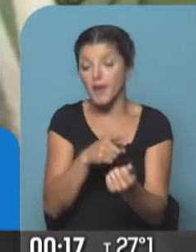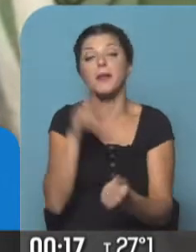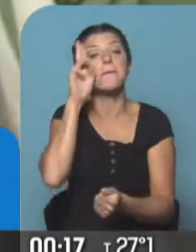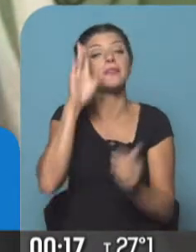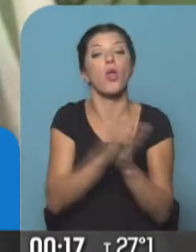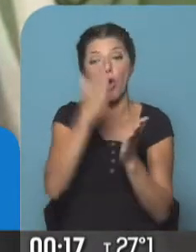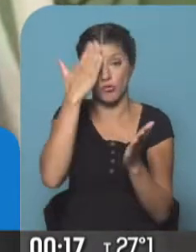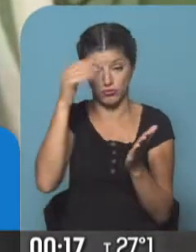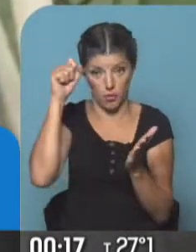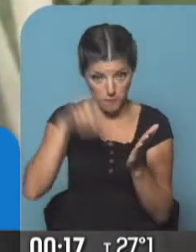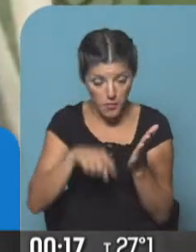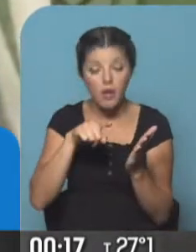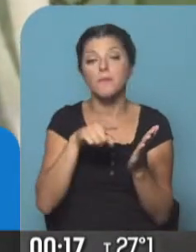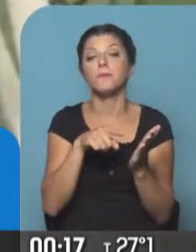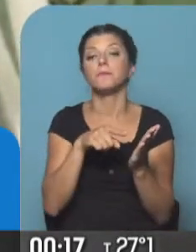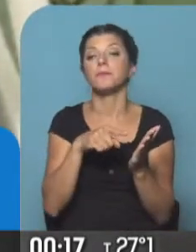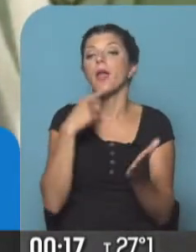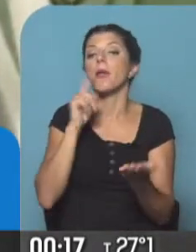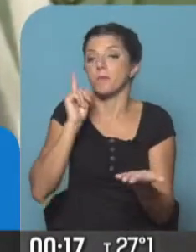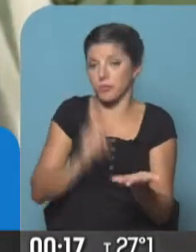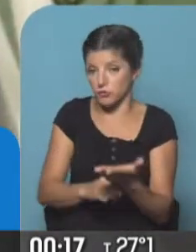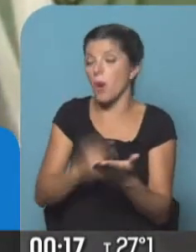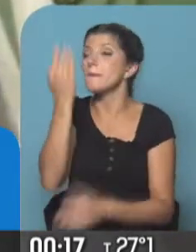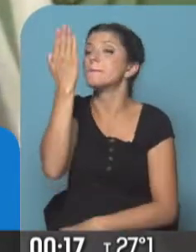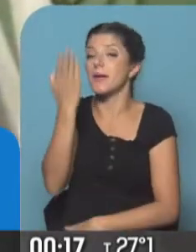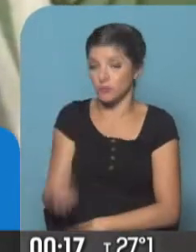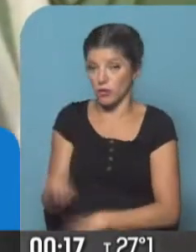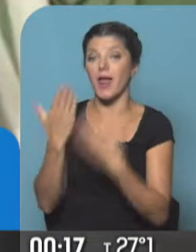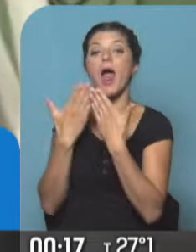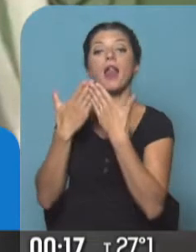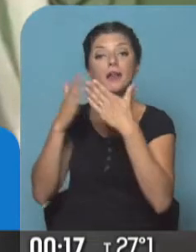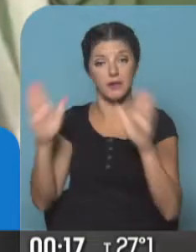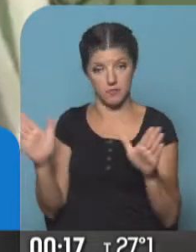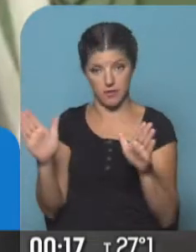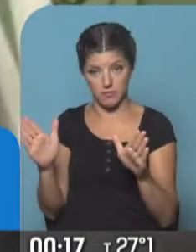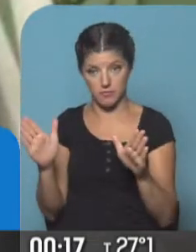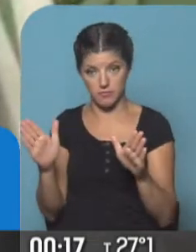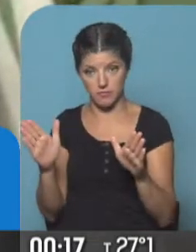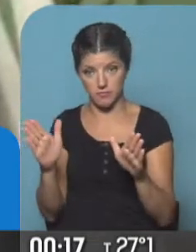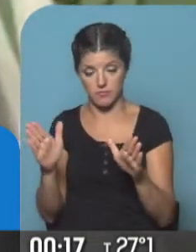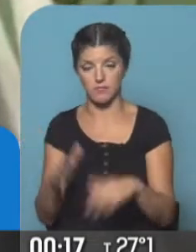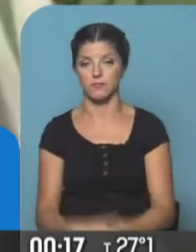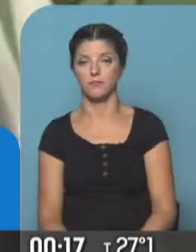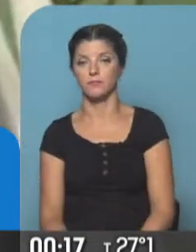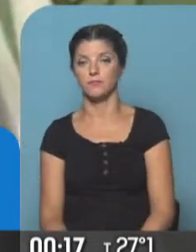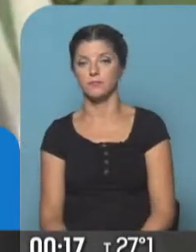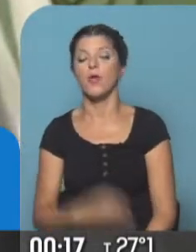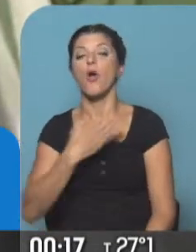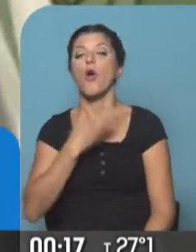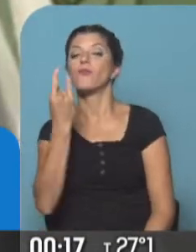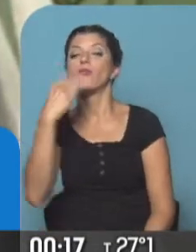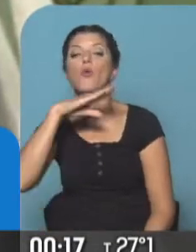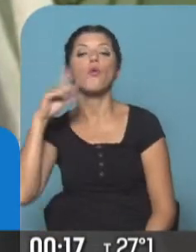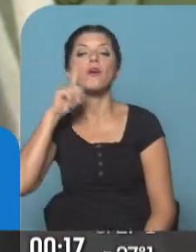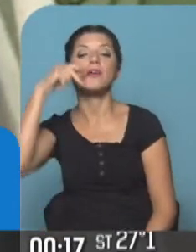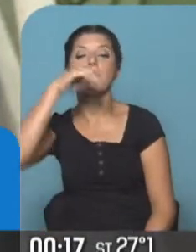Perú para tales fines, ha decidido conceder el indulto humanitario al señor Alberto Fujimori y